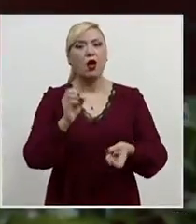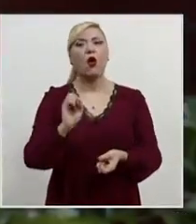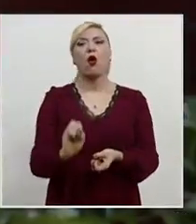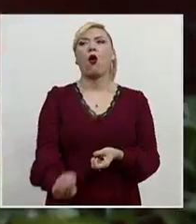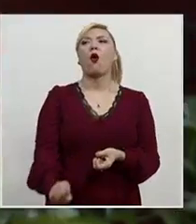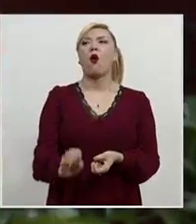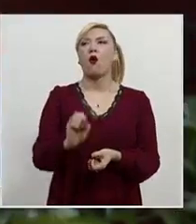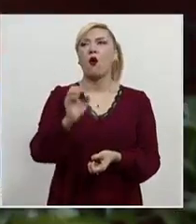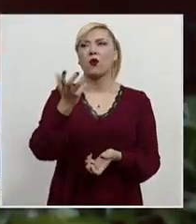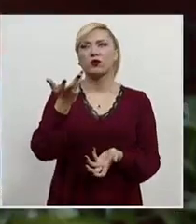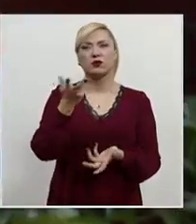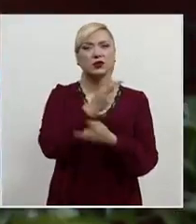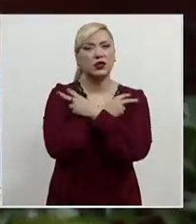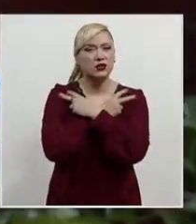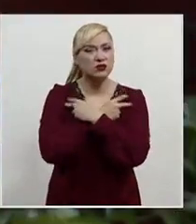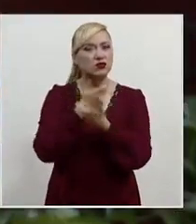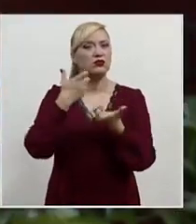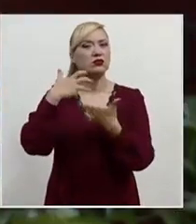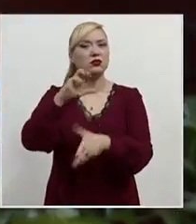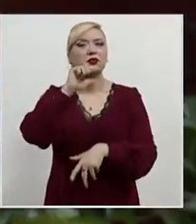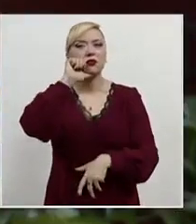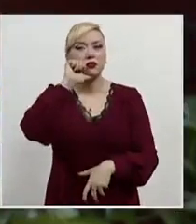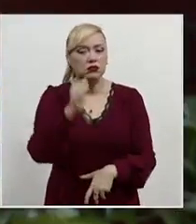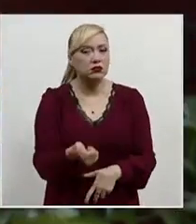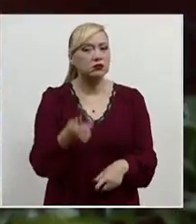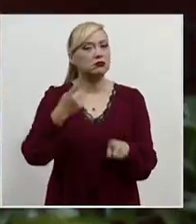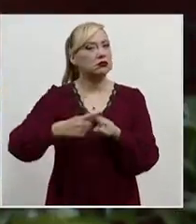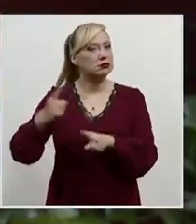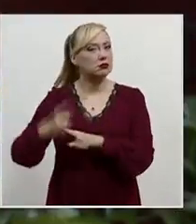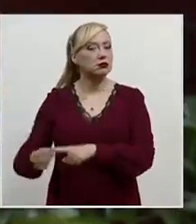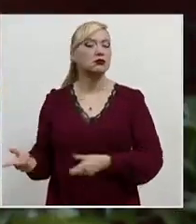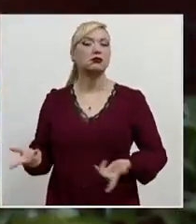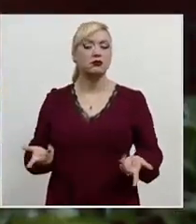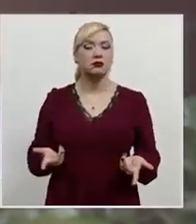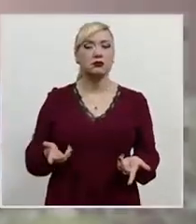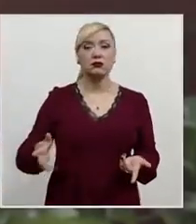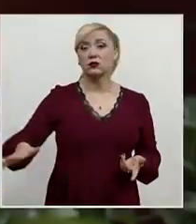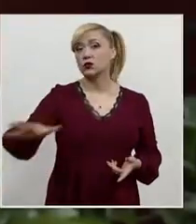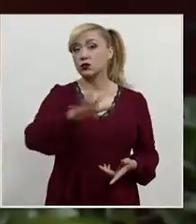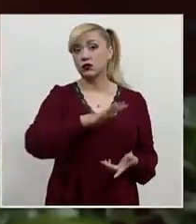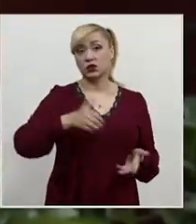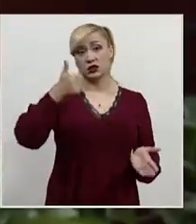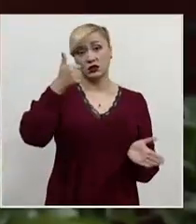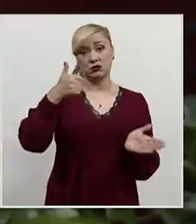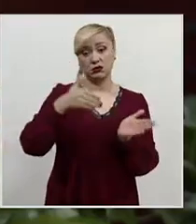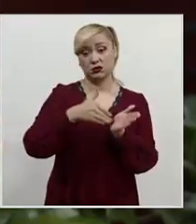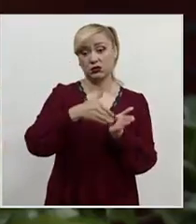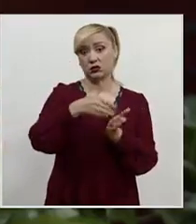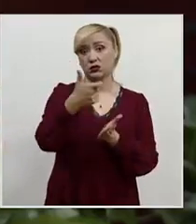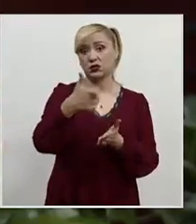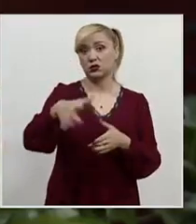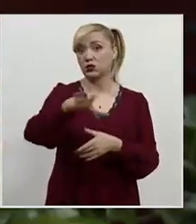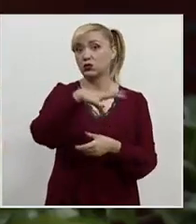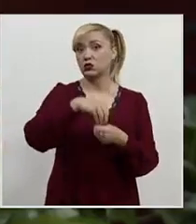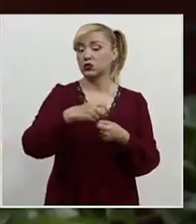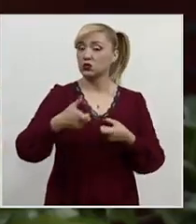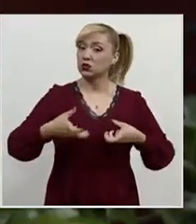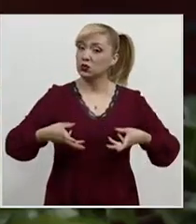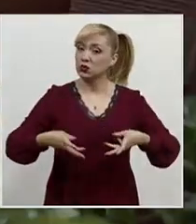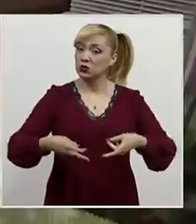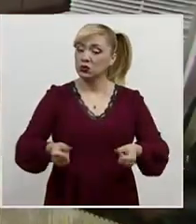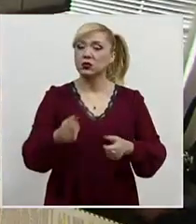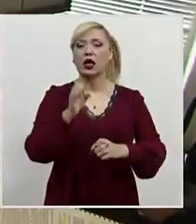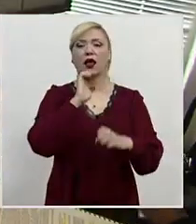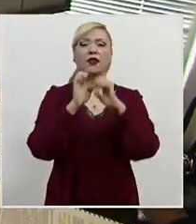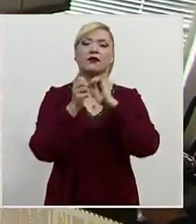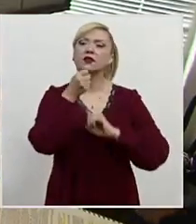66 mil millones de pesos toda la administración pública federal en entrevista el magistrado presidente subrayó